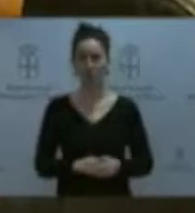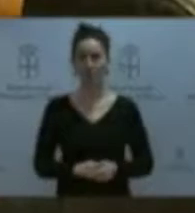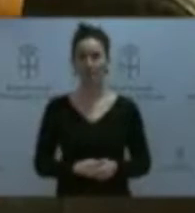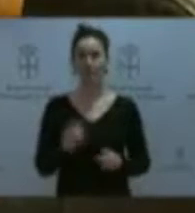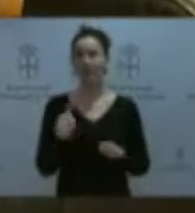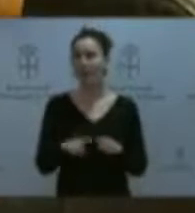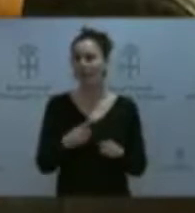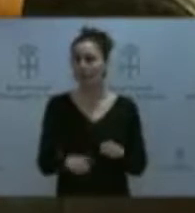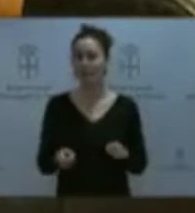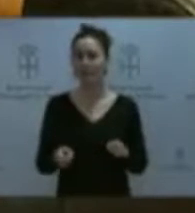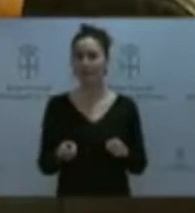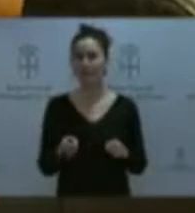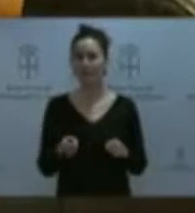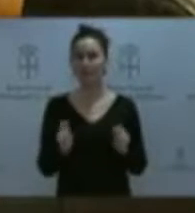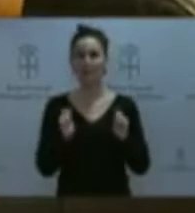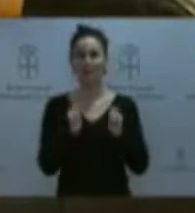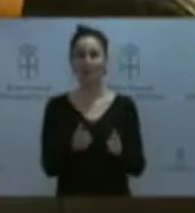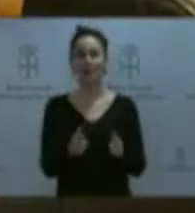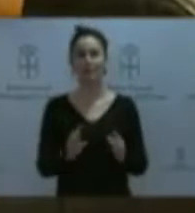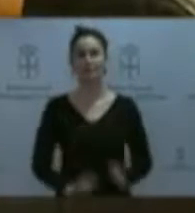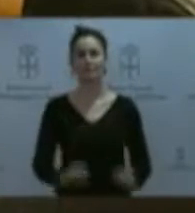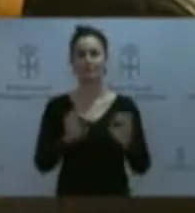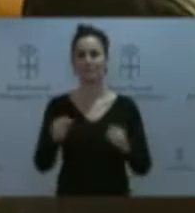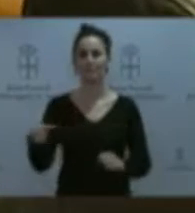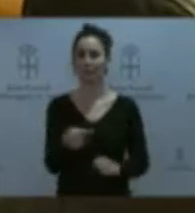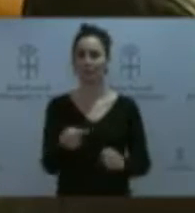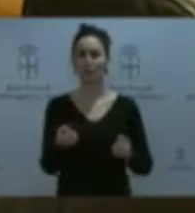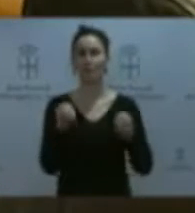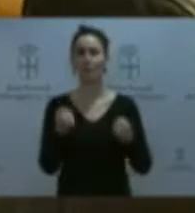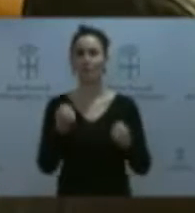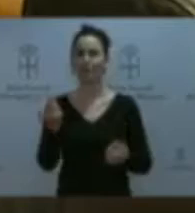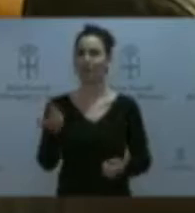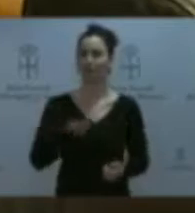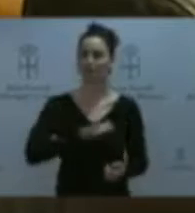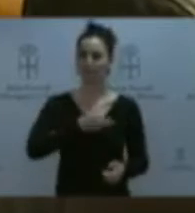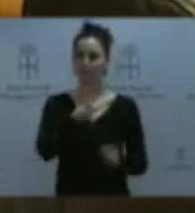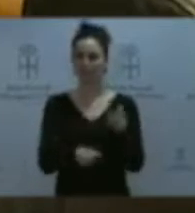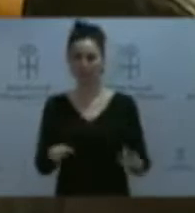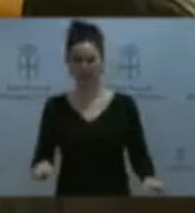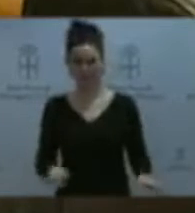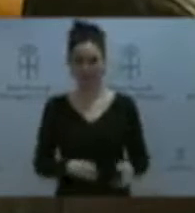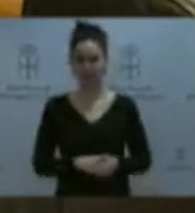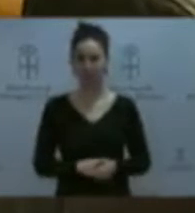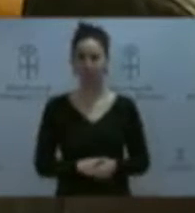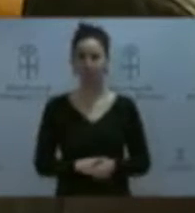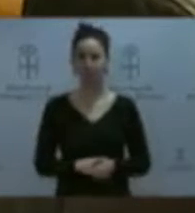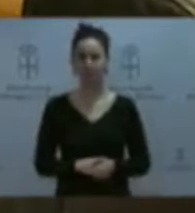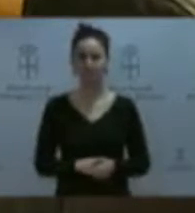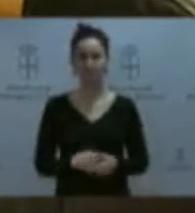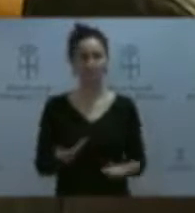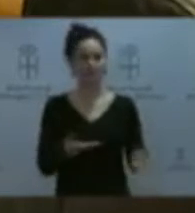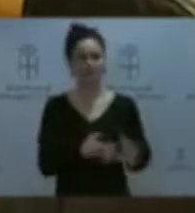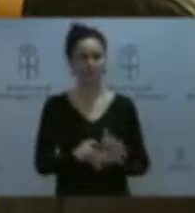forma especialmente negativa en la salud de la población, que está relacionado además con